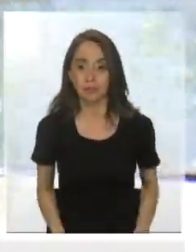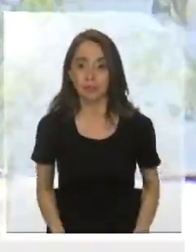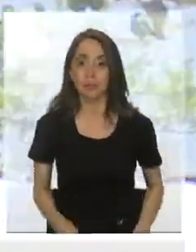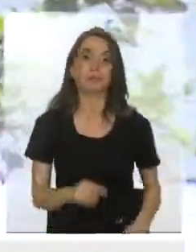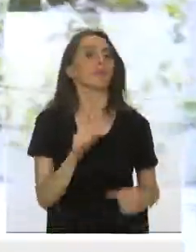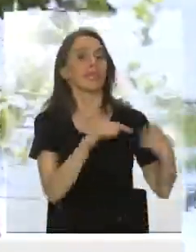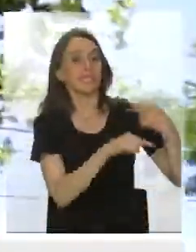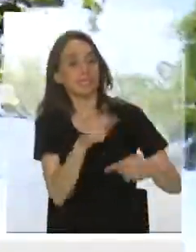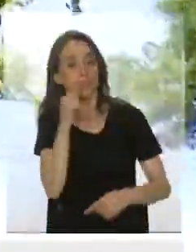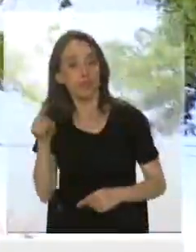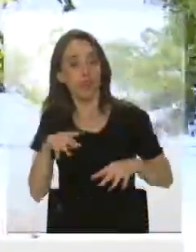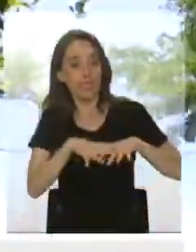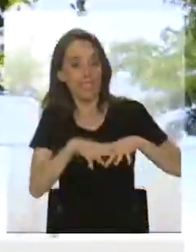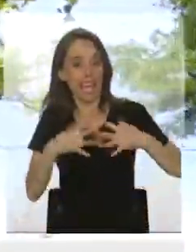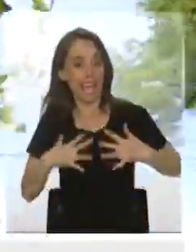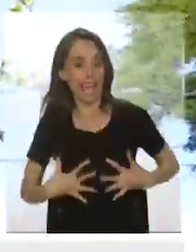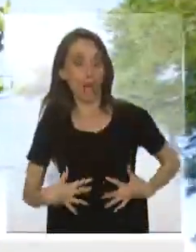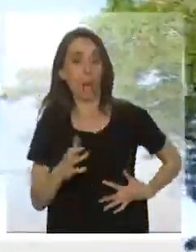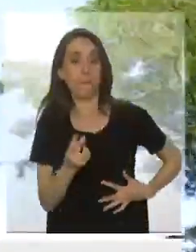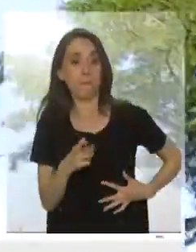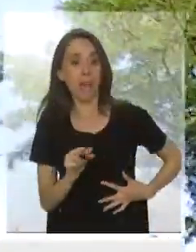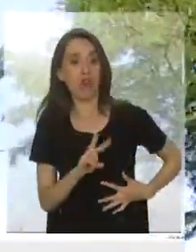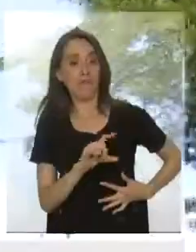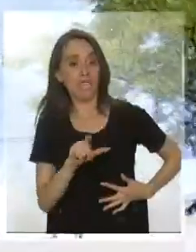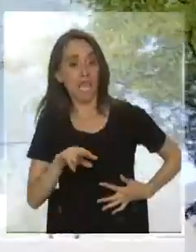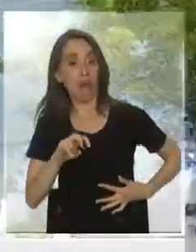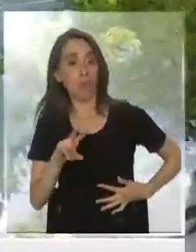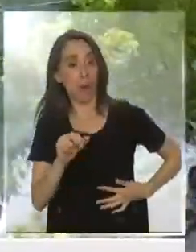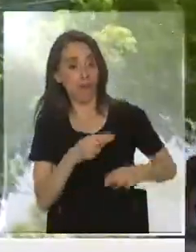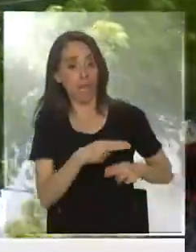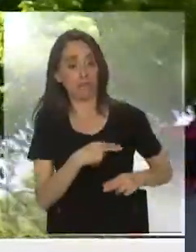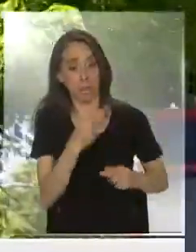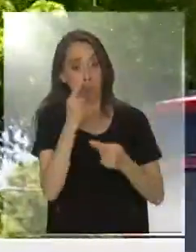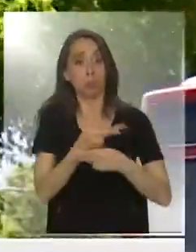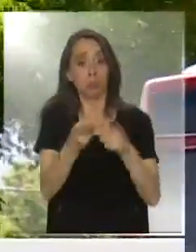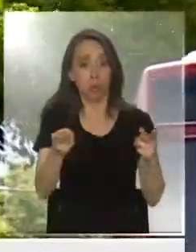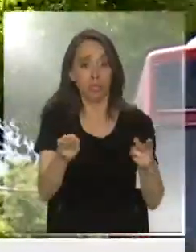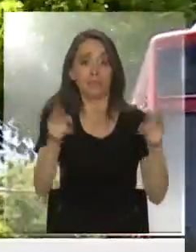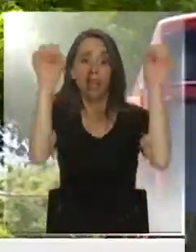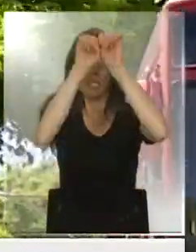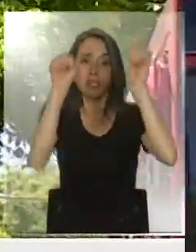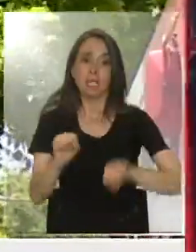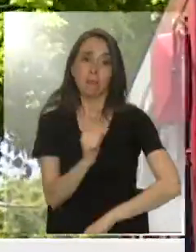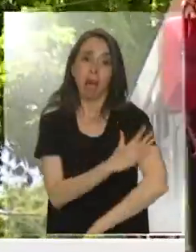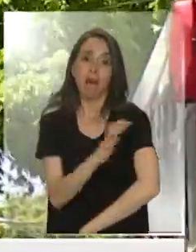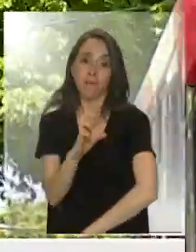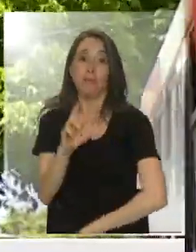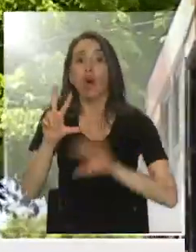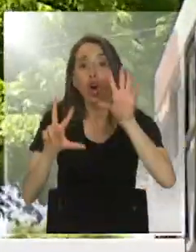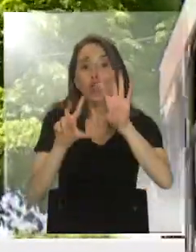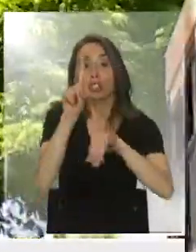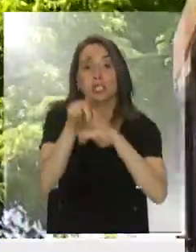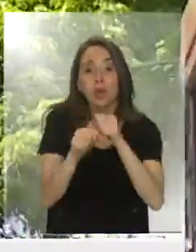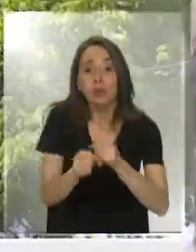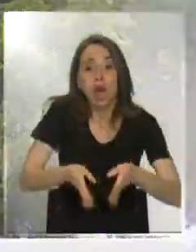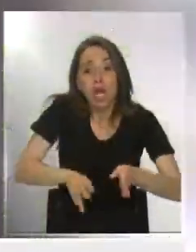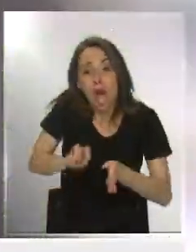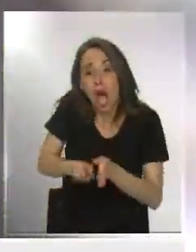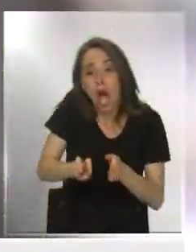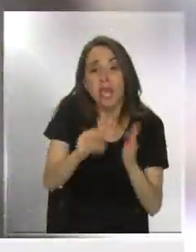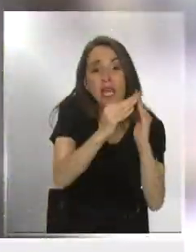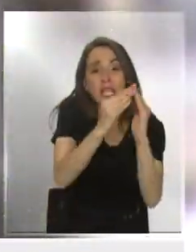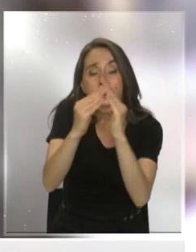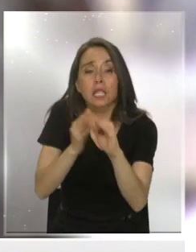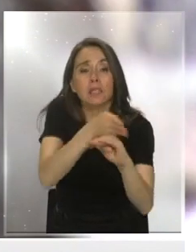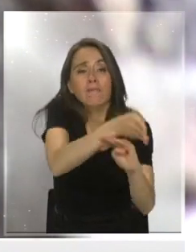La historia de Pedro Villanueva es de esas que grafican con todo el sistema que padecemos. Con 81 años recorre calles y casas